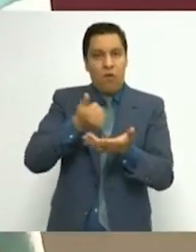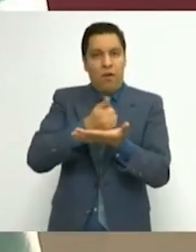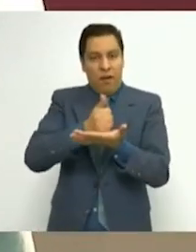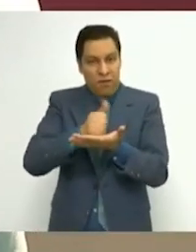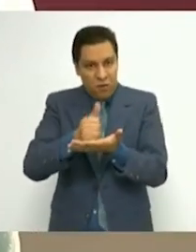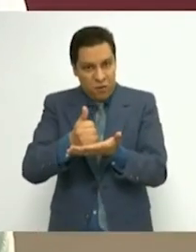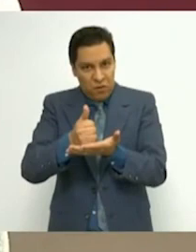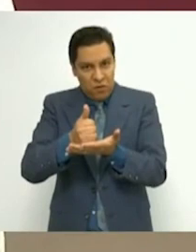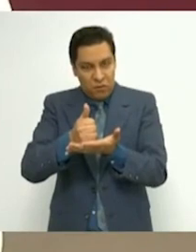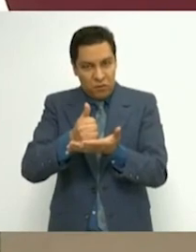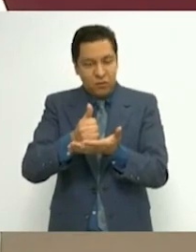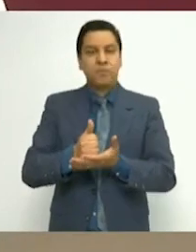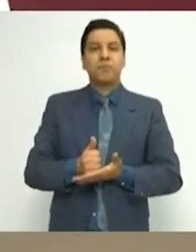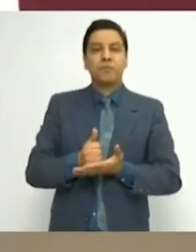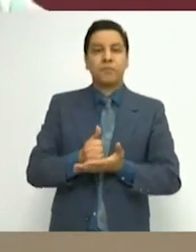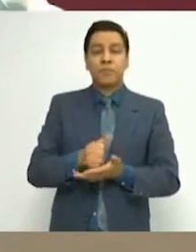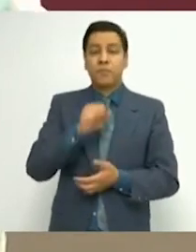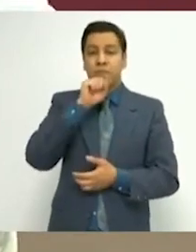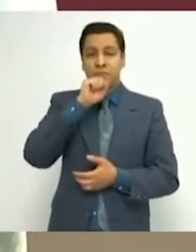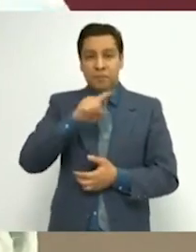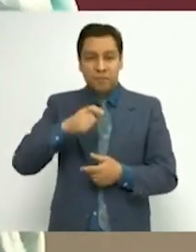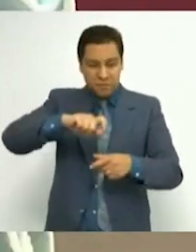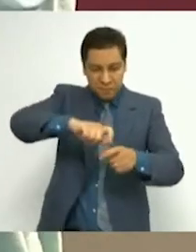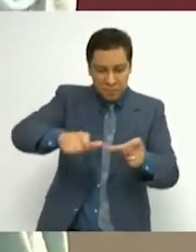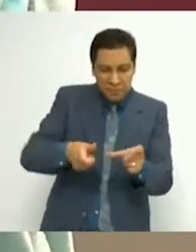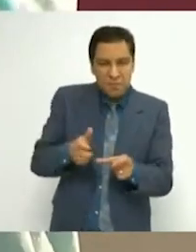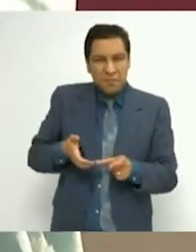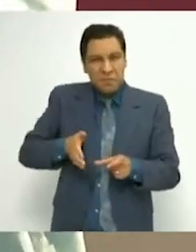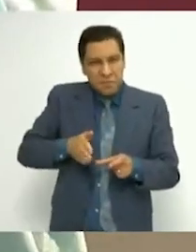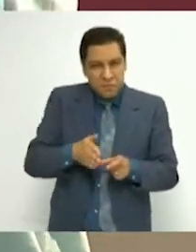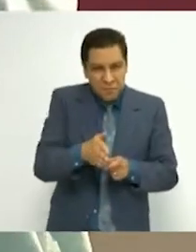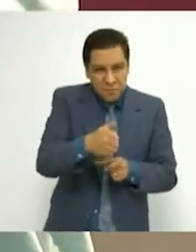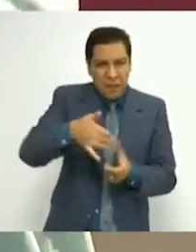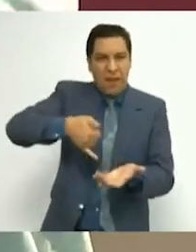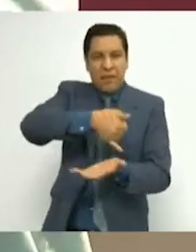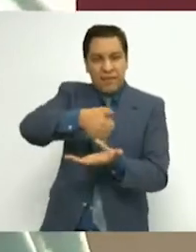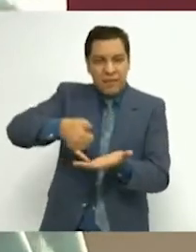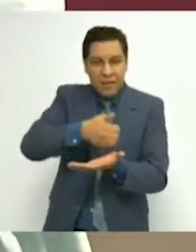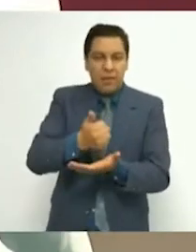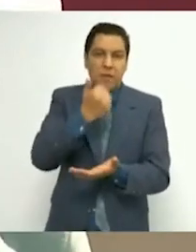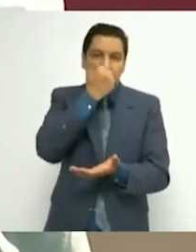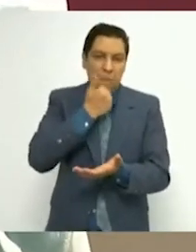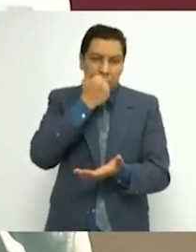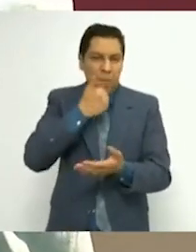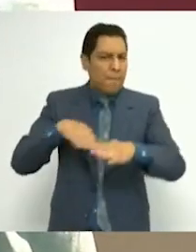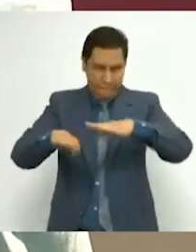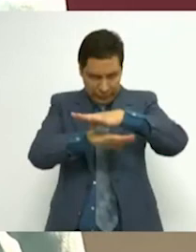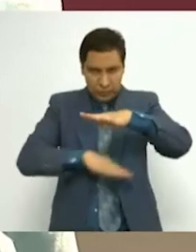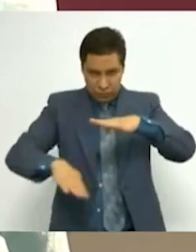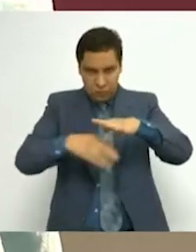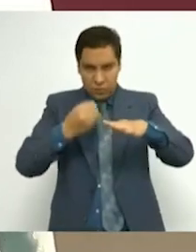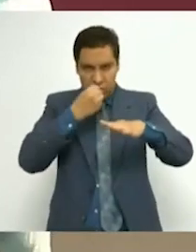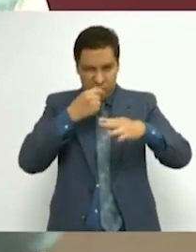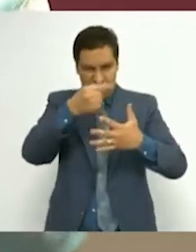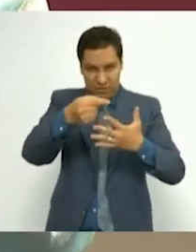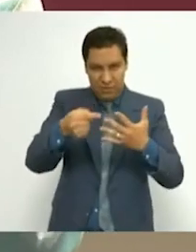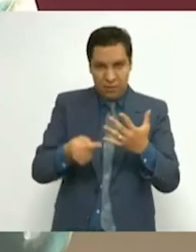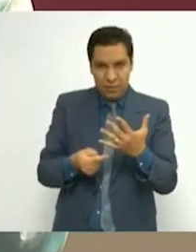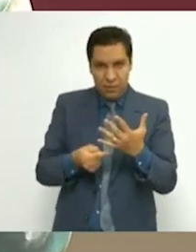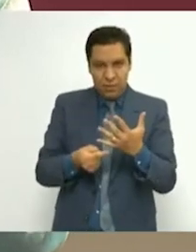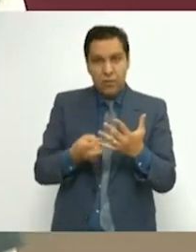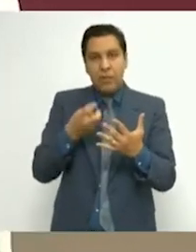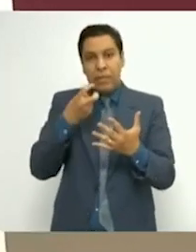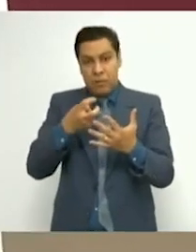arroz y sardina y atún y aceite y azúcar, lo básico,